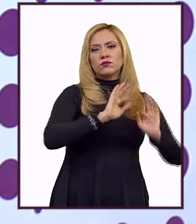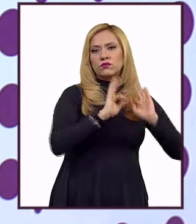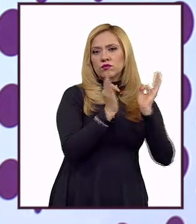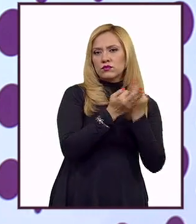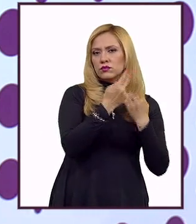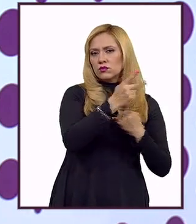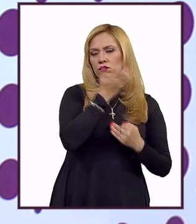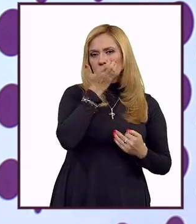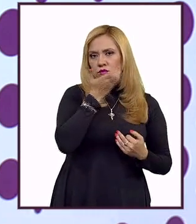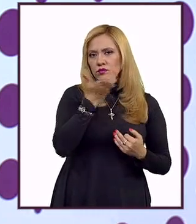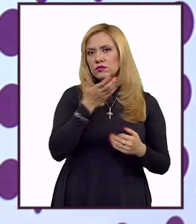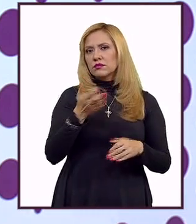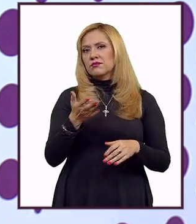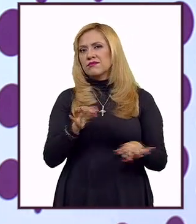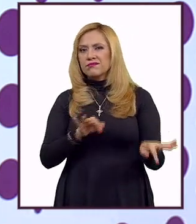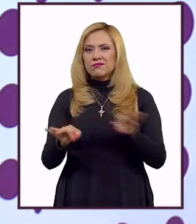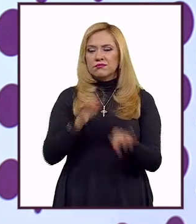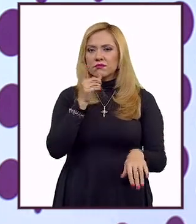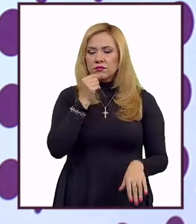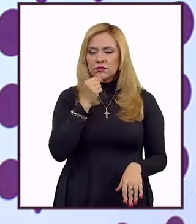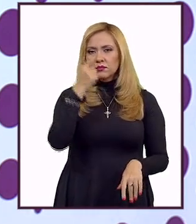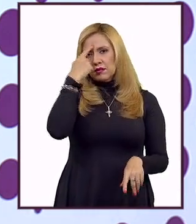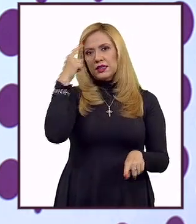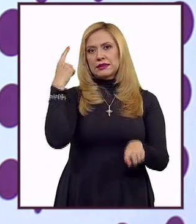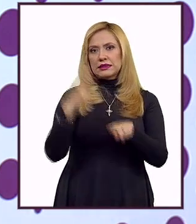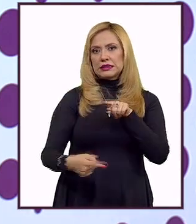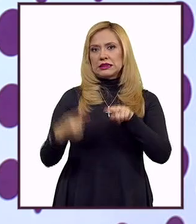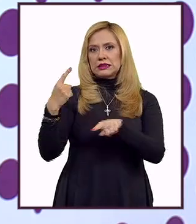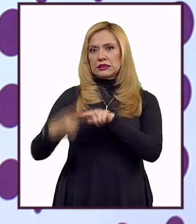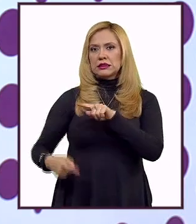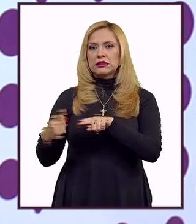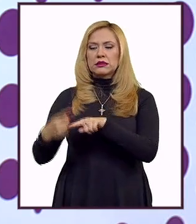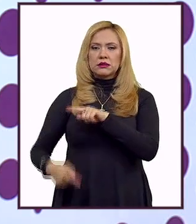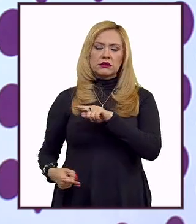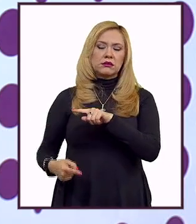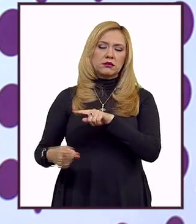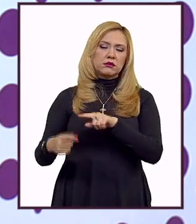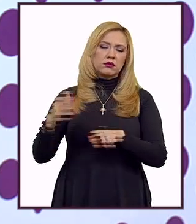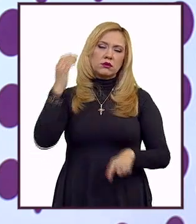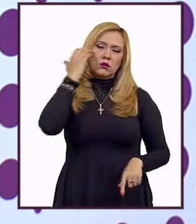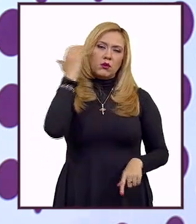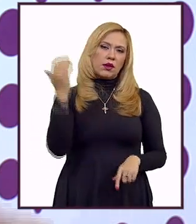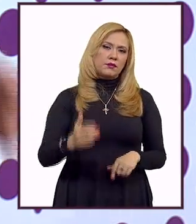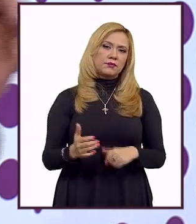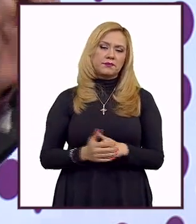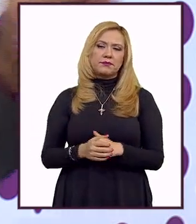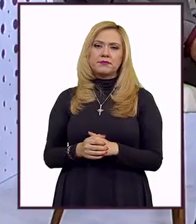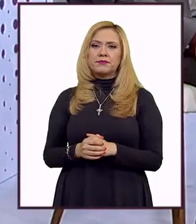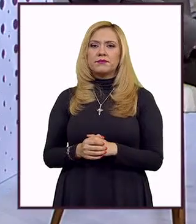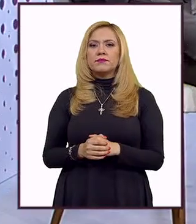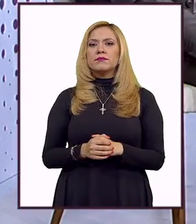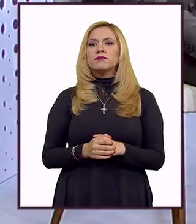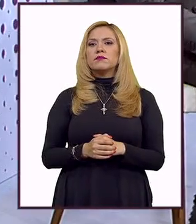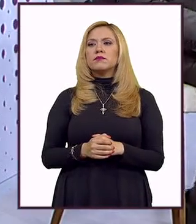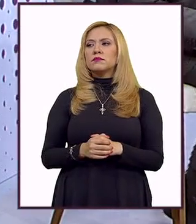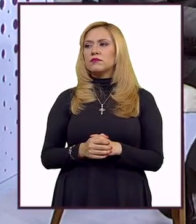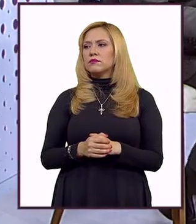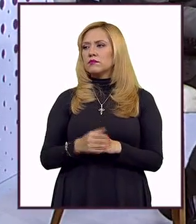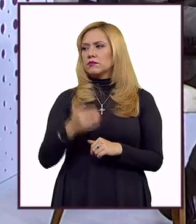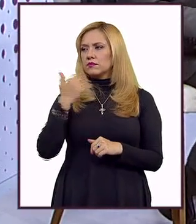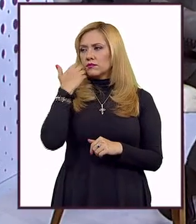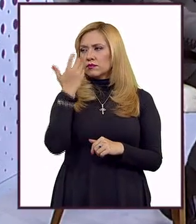sentido y la naturaleza de lo que es la prevención de la tortura y de los tratos o penas crueles, inhumanos y degradantes. Perdón, una pequeña precisión.